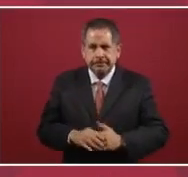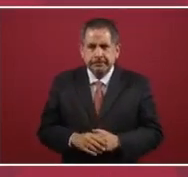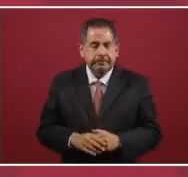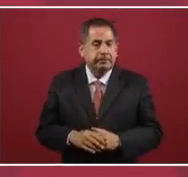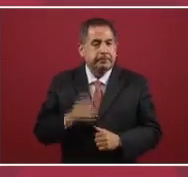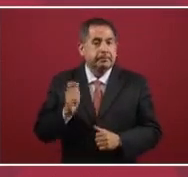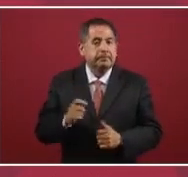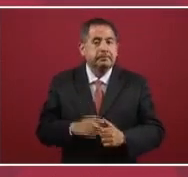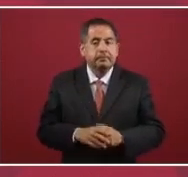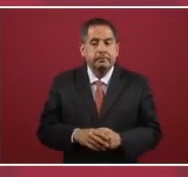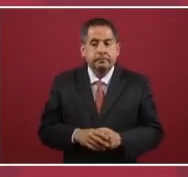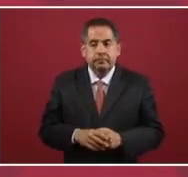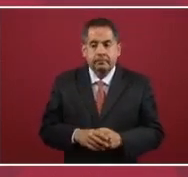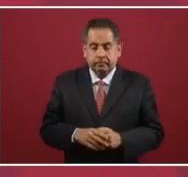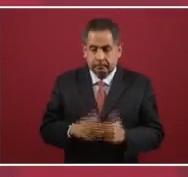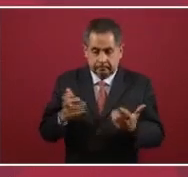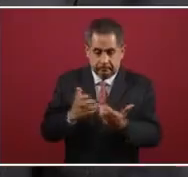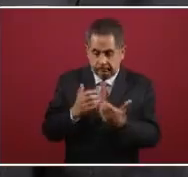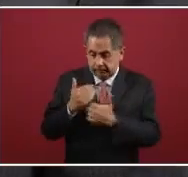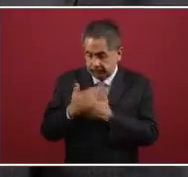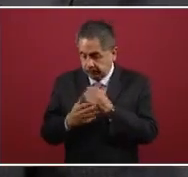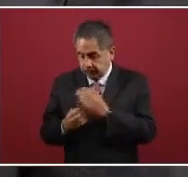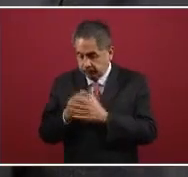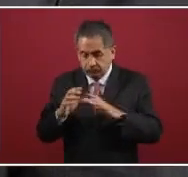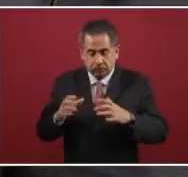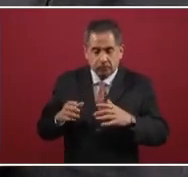porque estamos creando el sistema